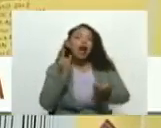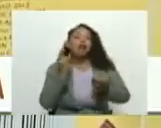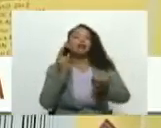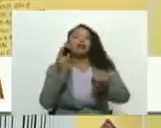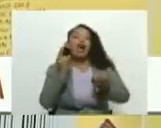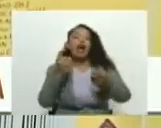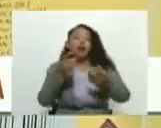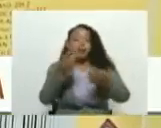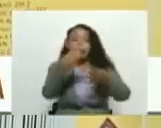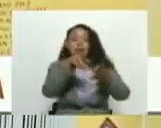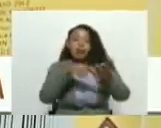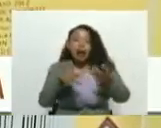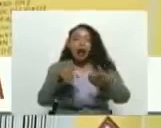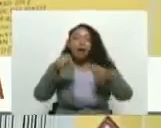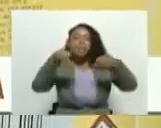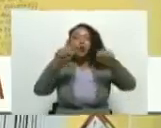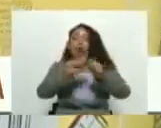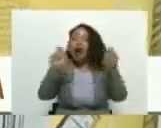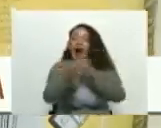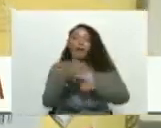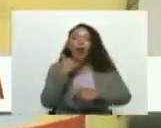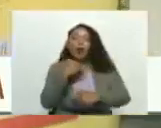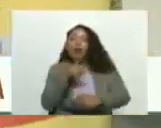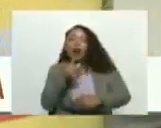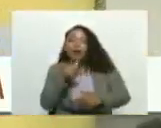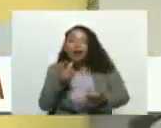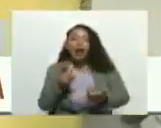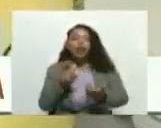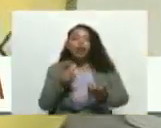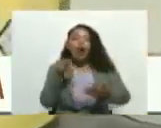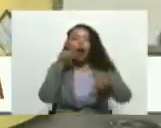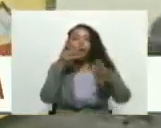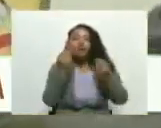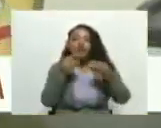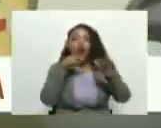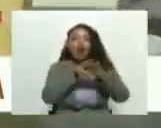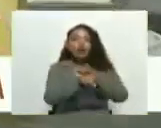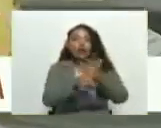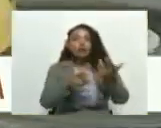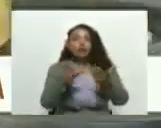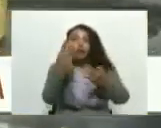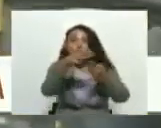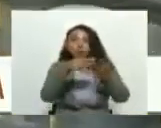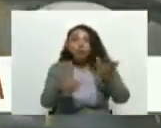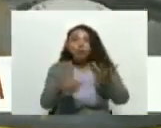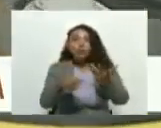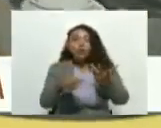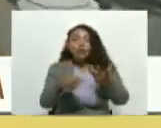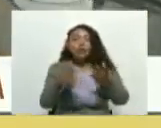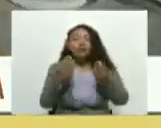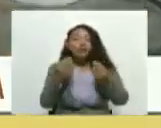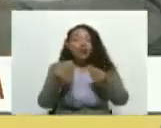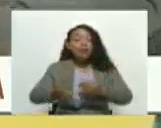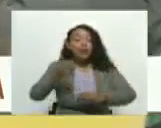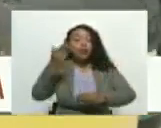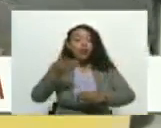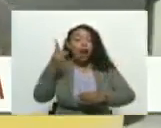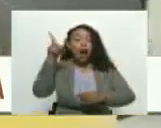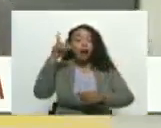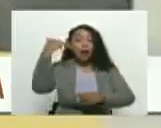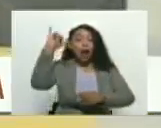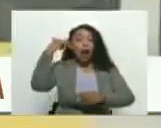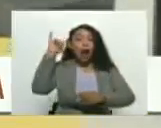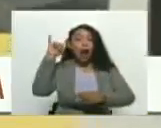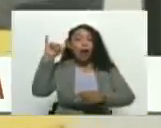para motos, repuestos, accesorios para motos, filtros, y lo más importante es que hay alianzas